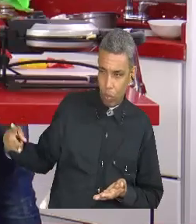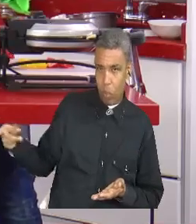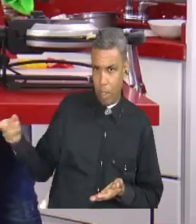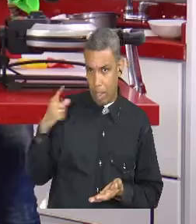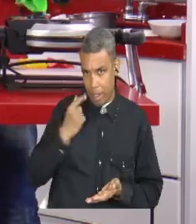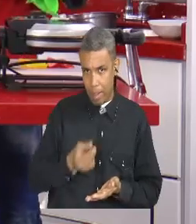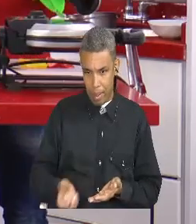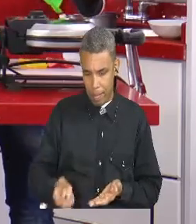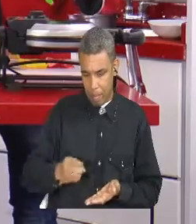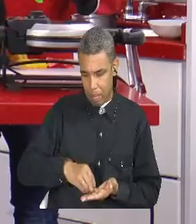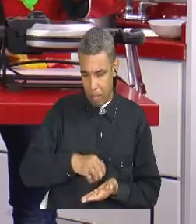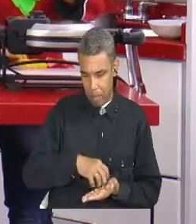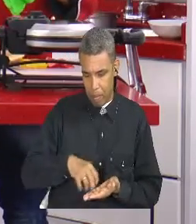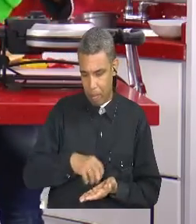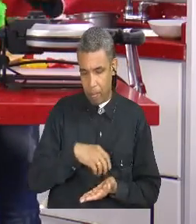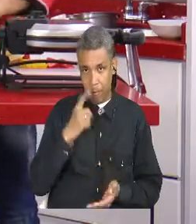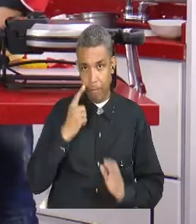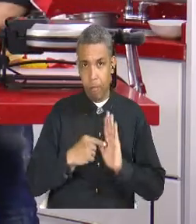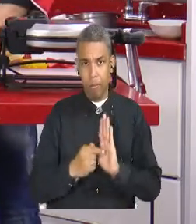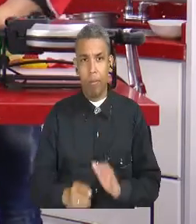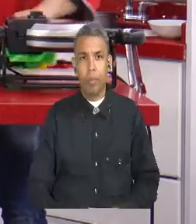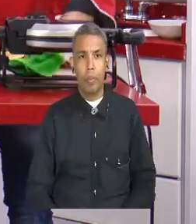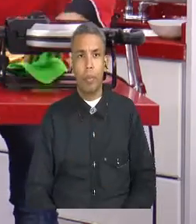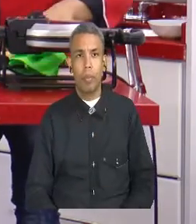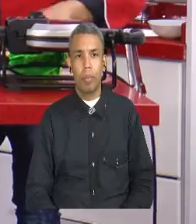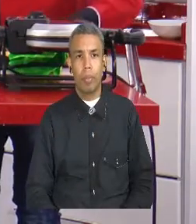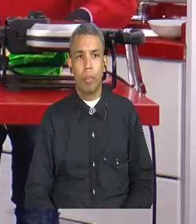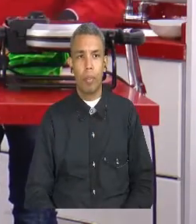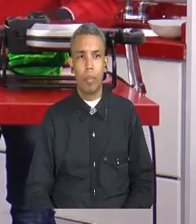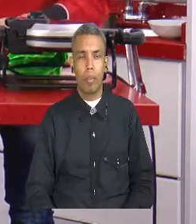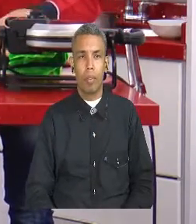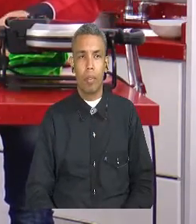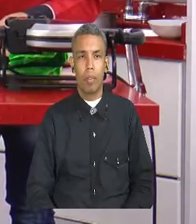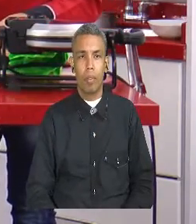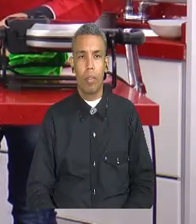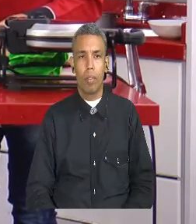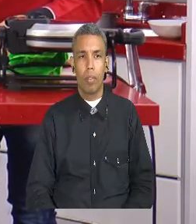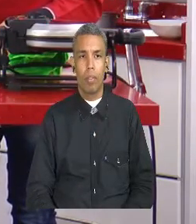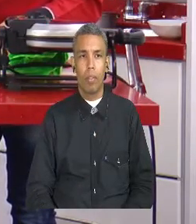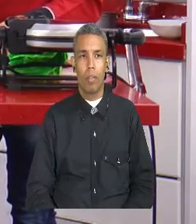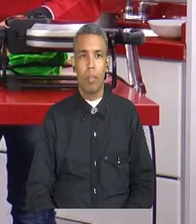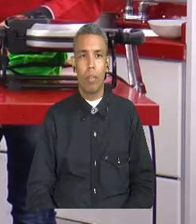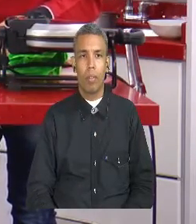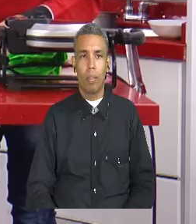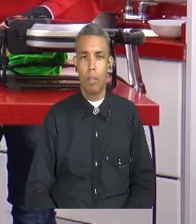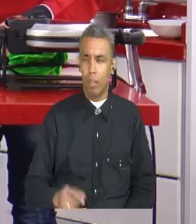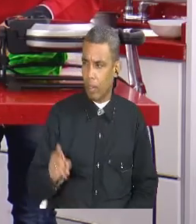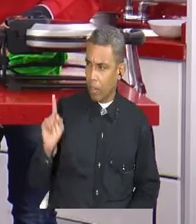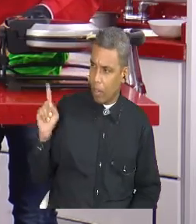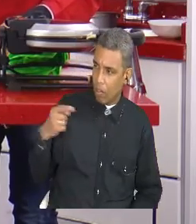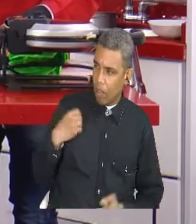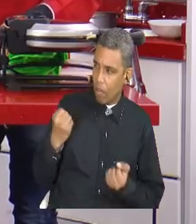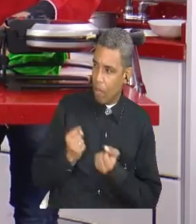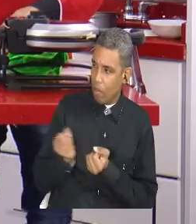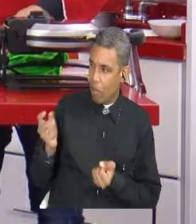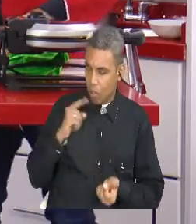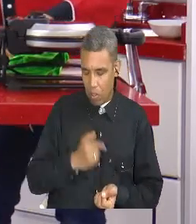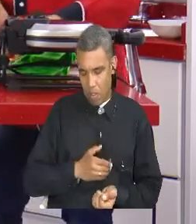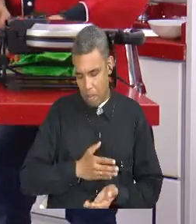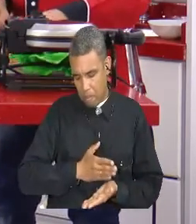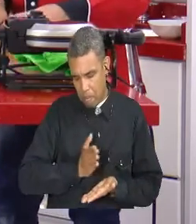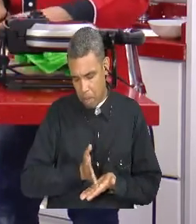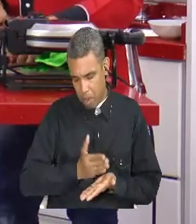Permítame, yo les voy a regalar. Rochi, puedes utilizar una tabla para ti también allá con la señorita. Ok, perfecto. Entonces, pero bueno.